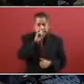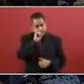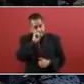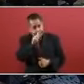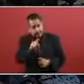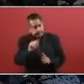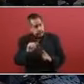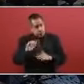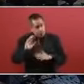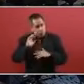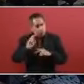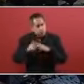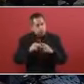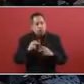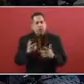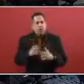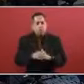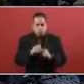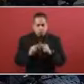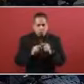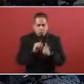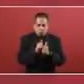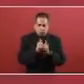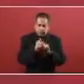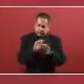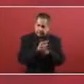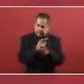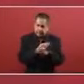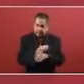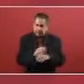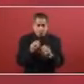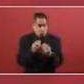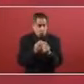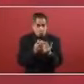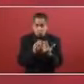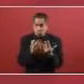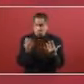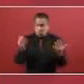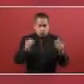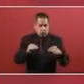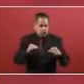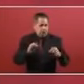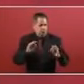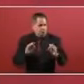Lo que pasa es que vamos poco a poco, porque es bastante el trabajo.